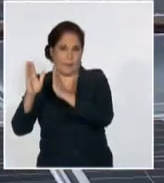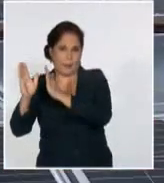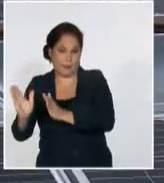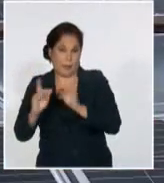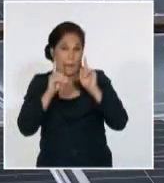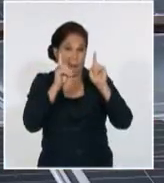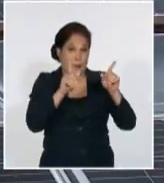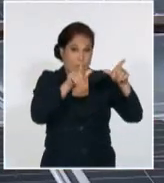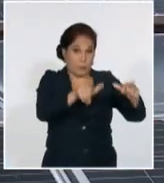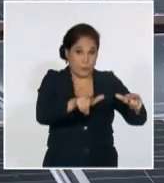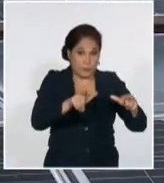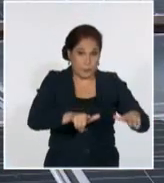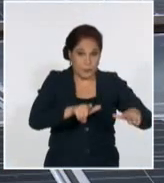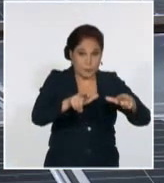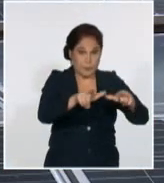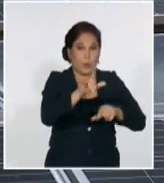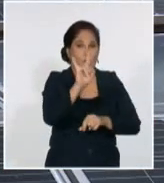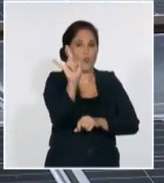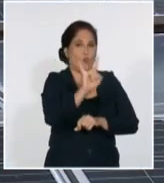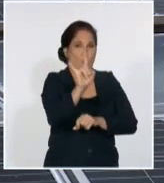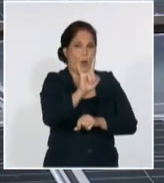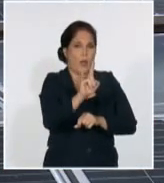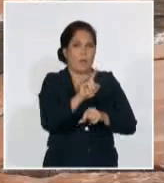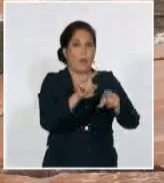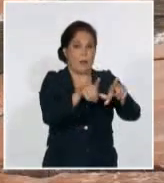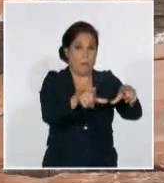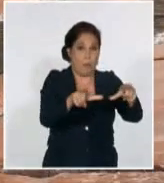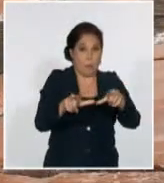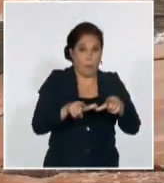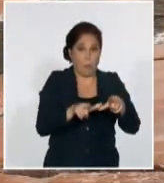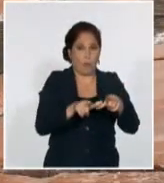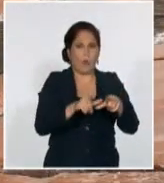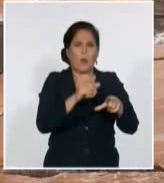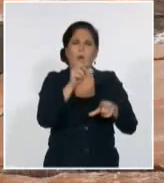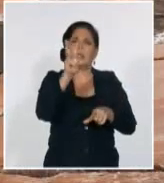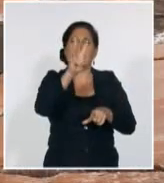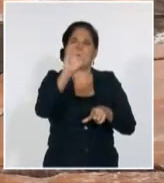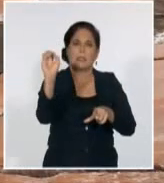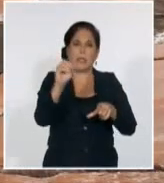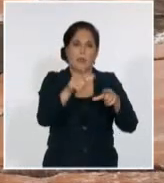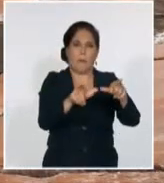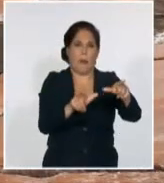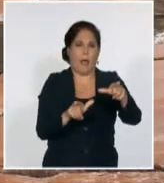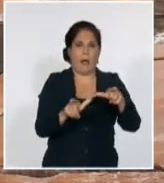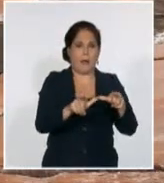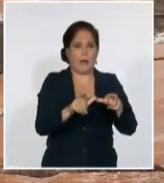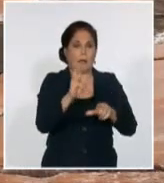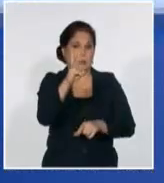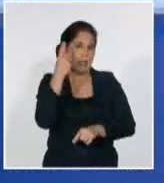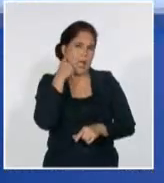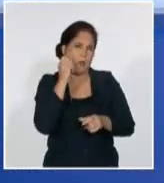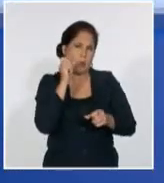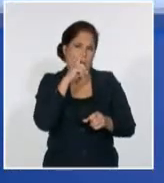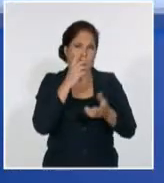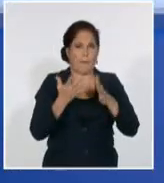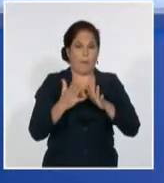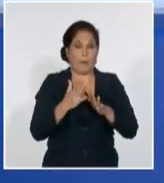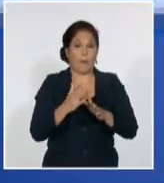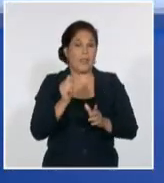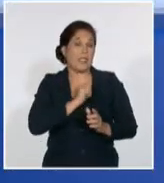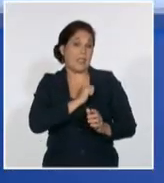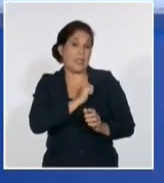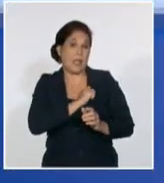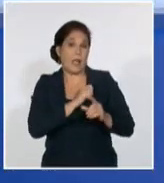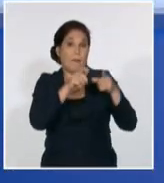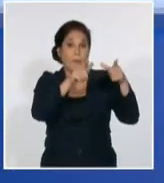9 módulos de 300 paneles cada uno, con un tiempo estimado para su culminación de 3 años. En general queremos montar 2.700